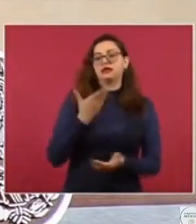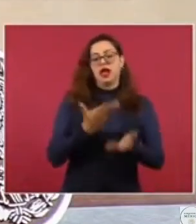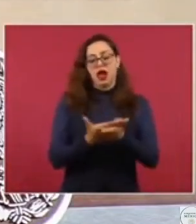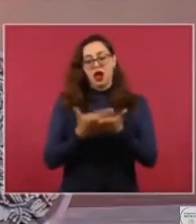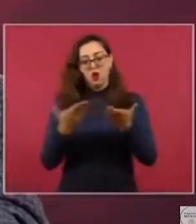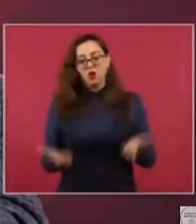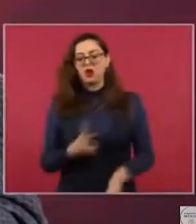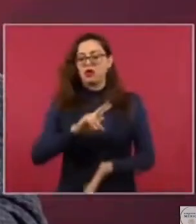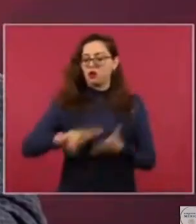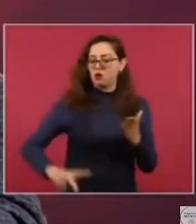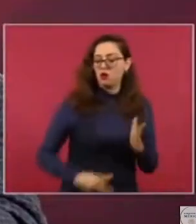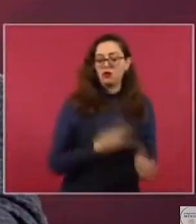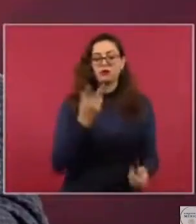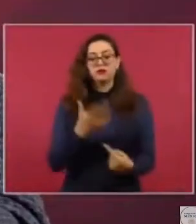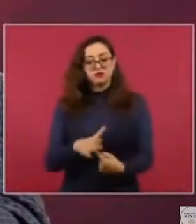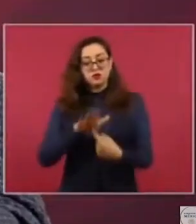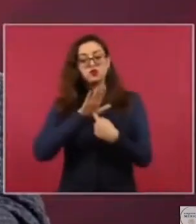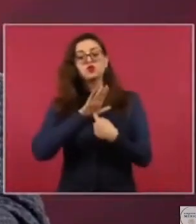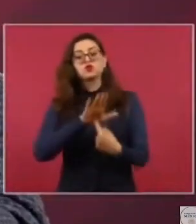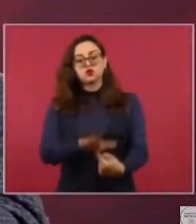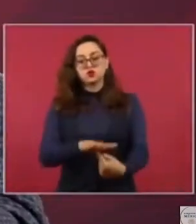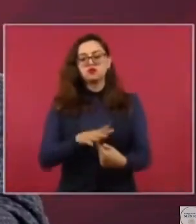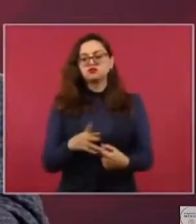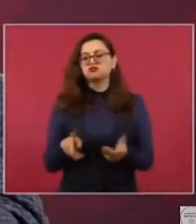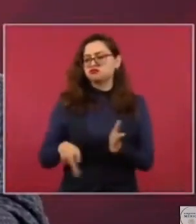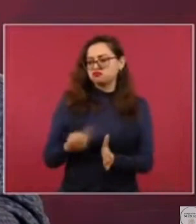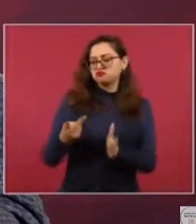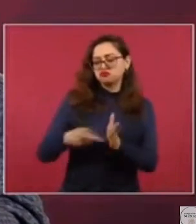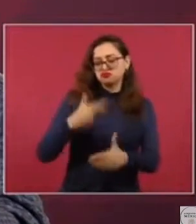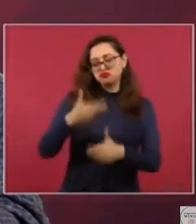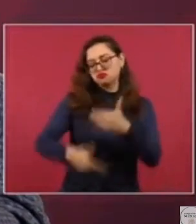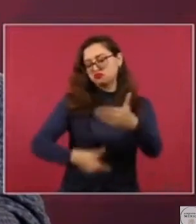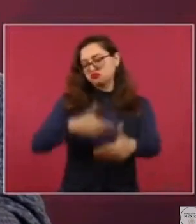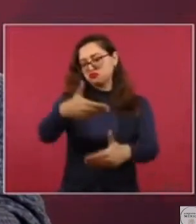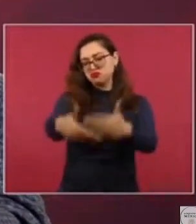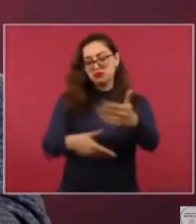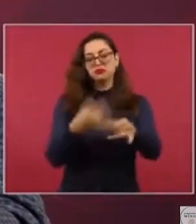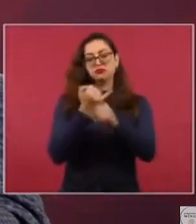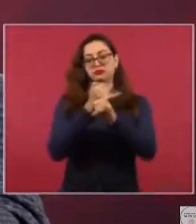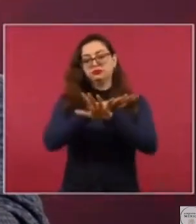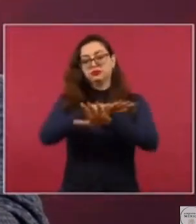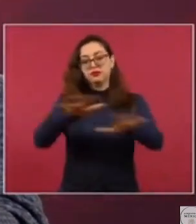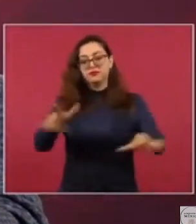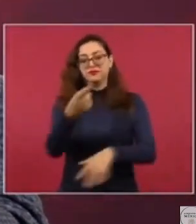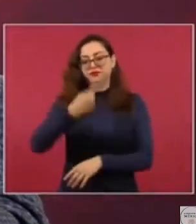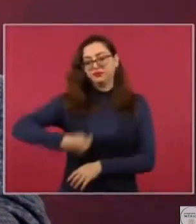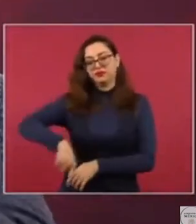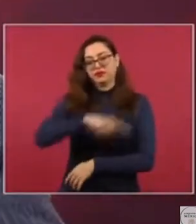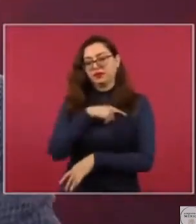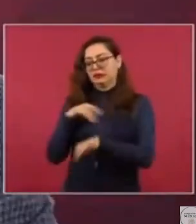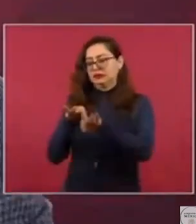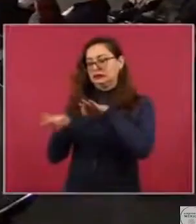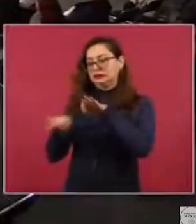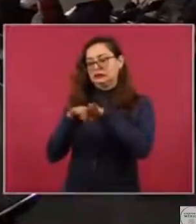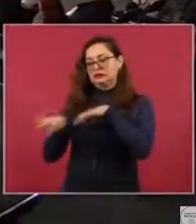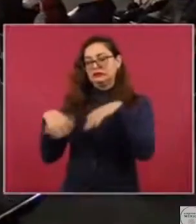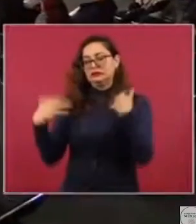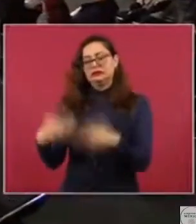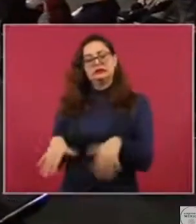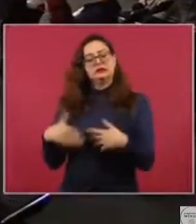con mucho gusto dando cuenta de este importante trabajo que representa la